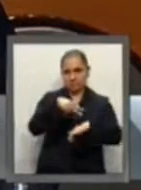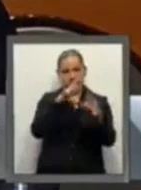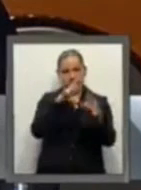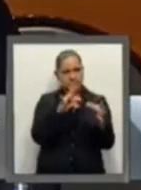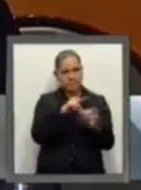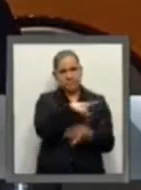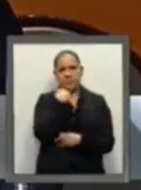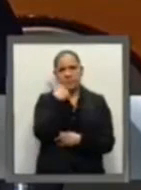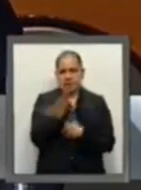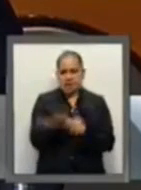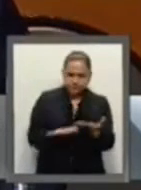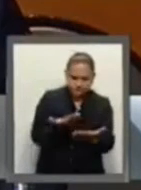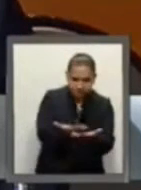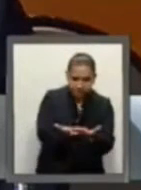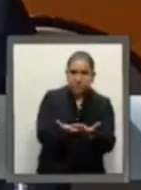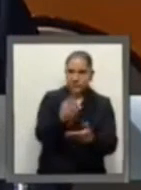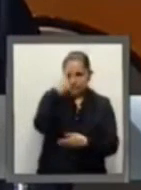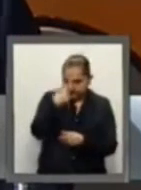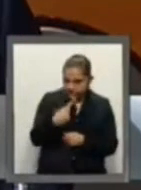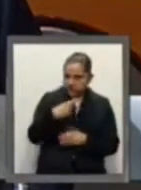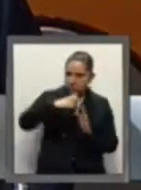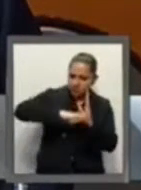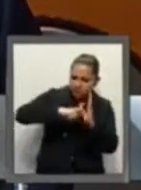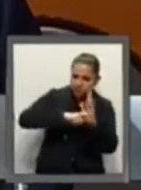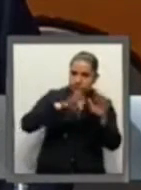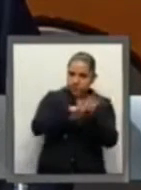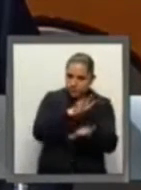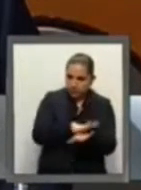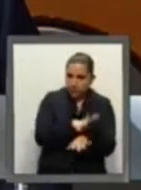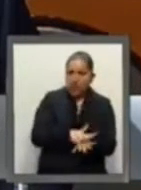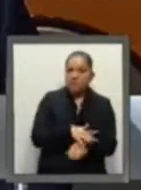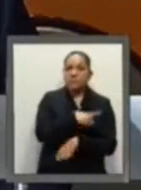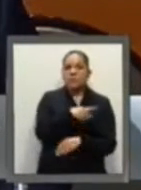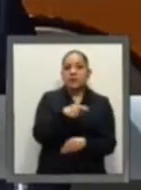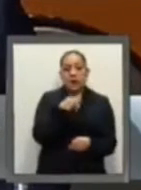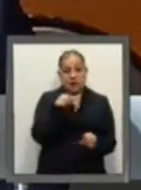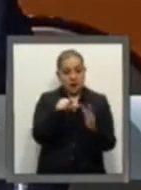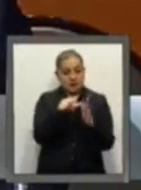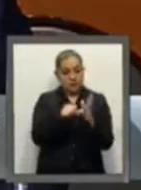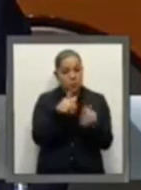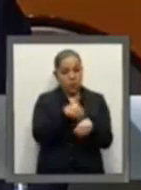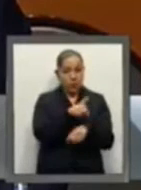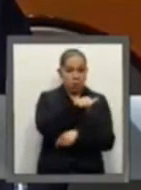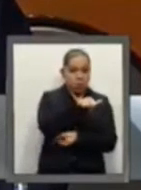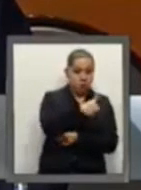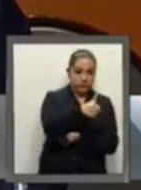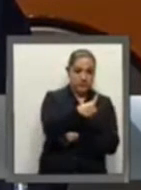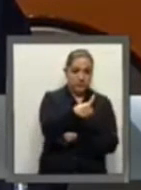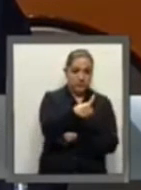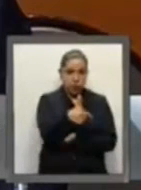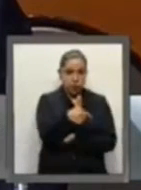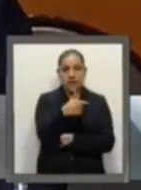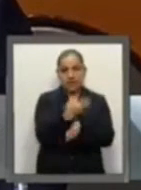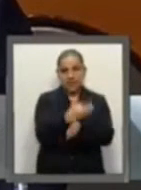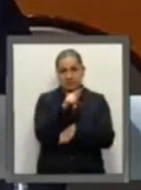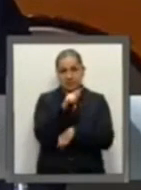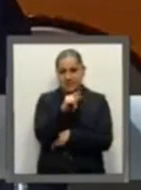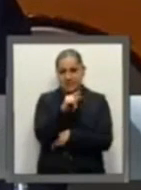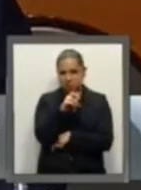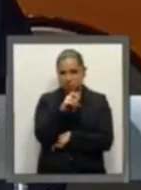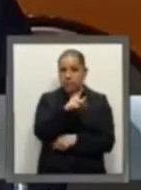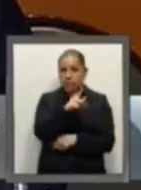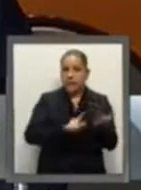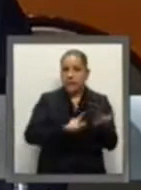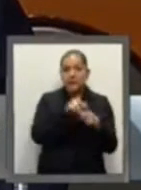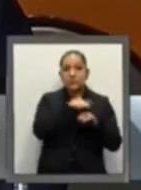presentar iniciativas de reformas al décimo primero y décimo segundo transitorio de la ley de ingresos con esa